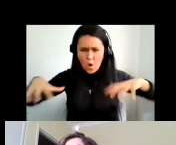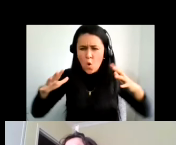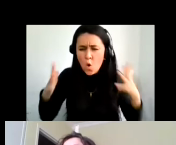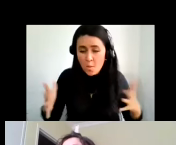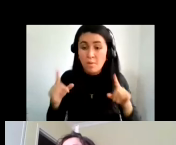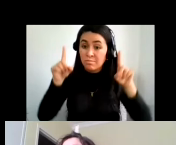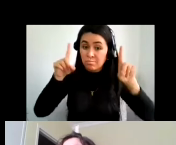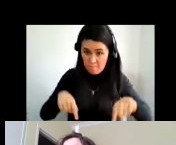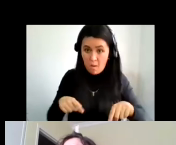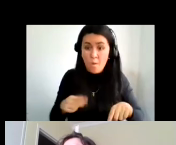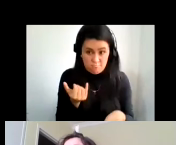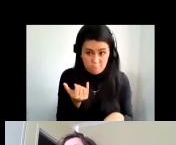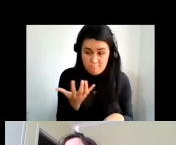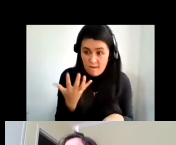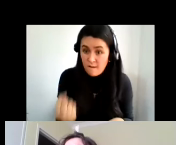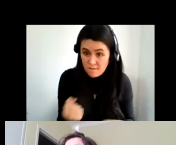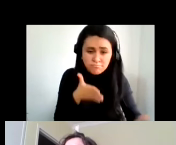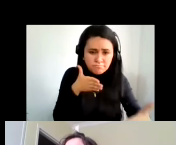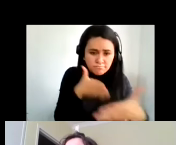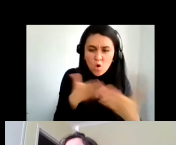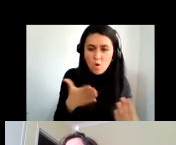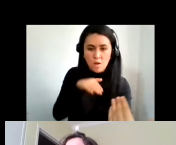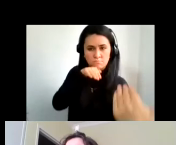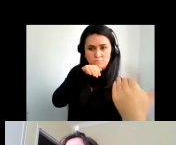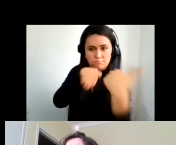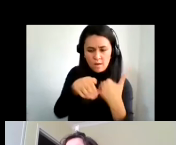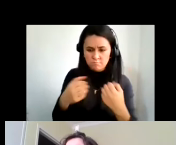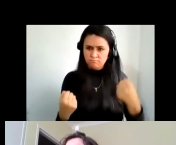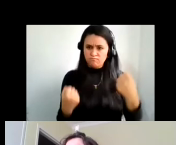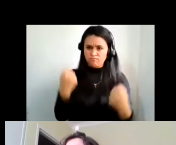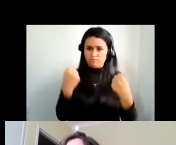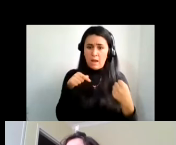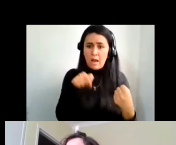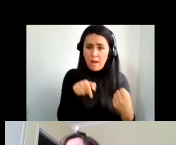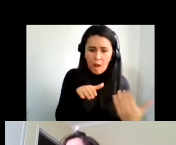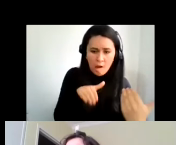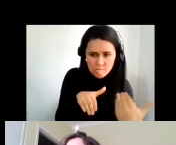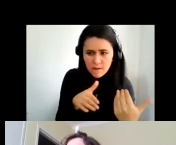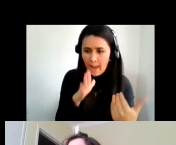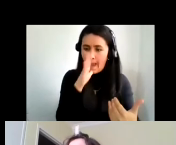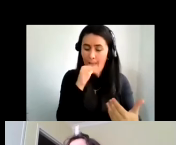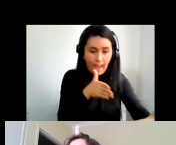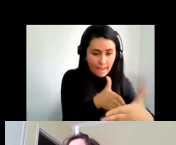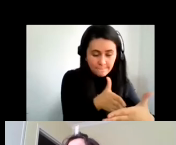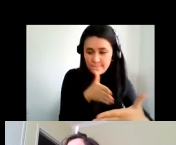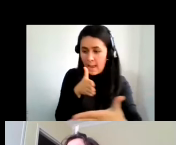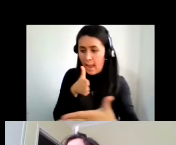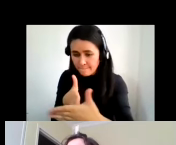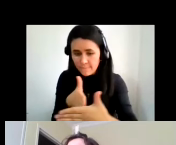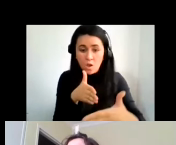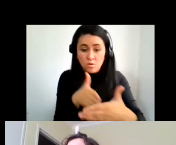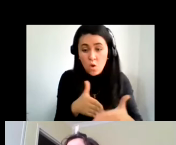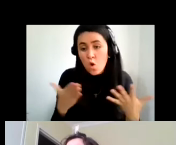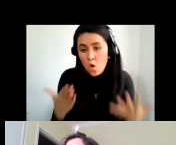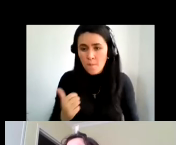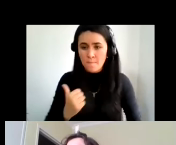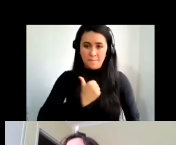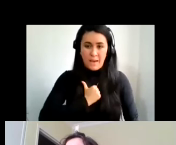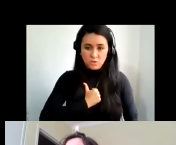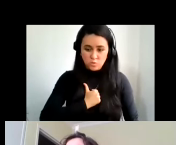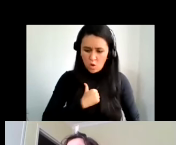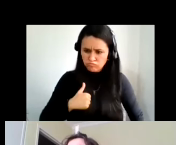barreras incluso en las carreteras o los caminos. También tenemos la barrera de autonomía de